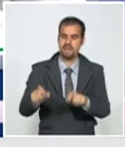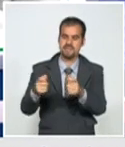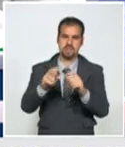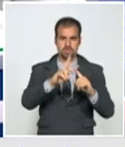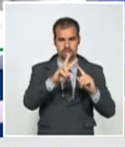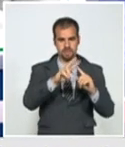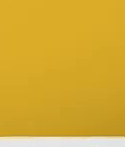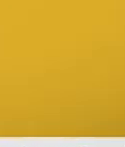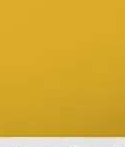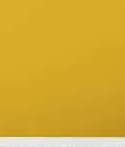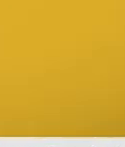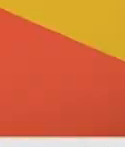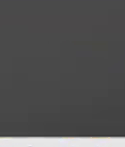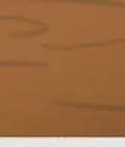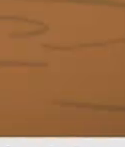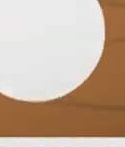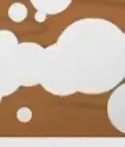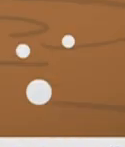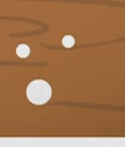televisión cubana.